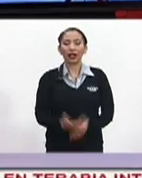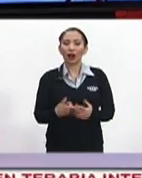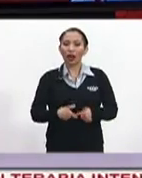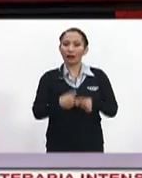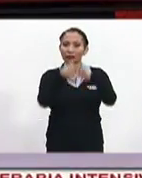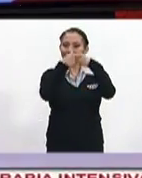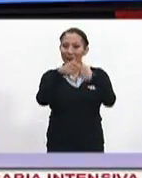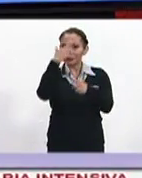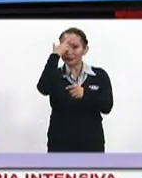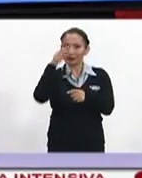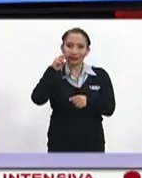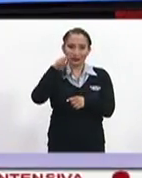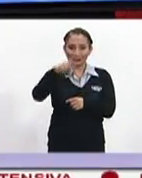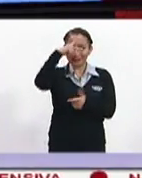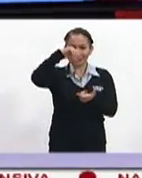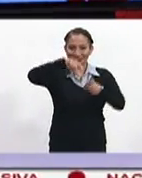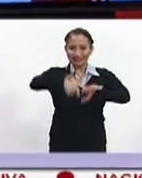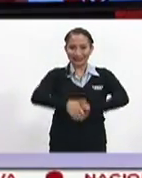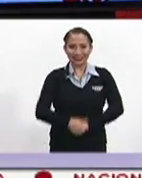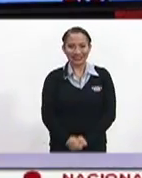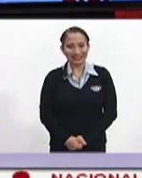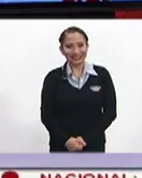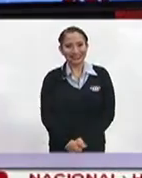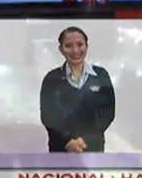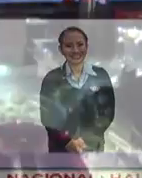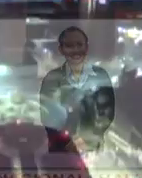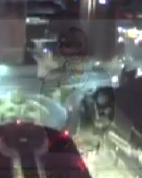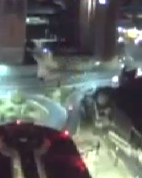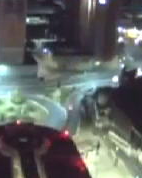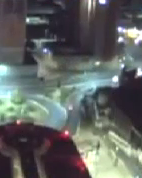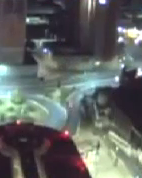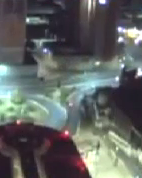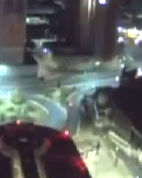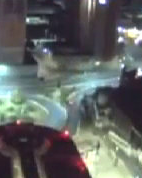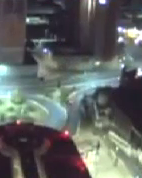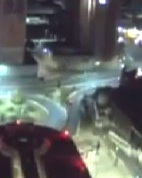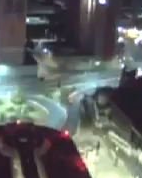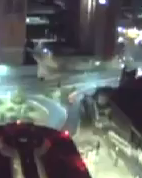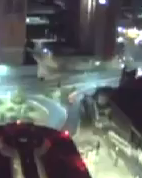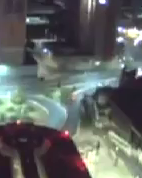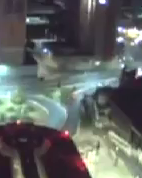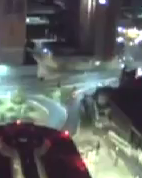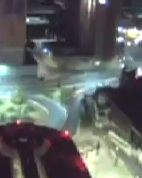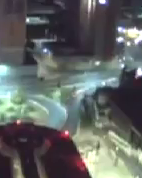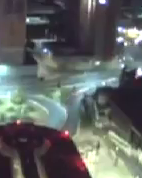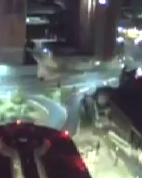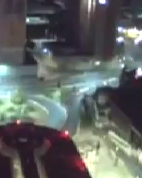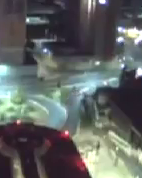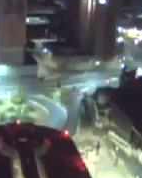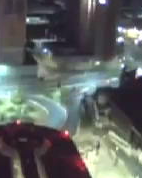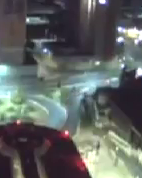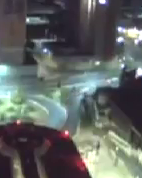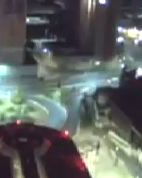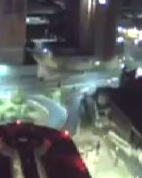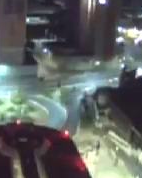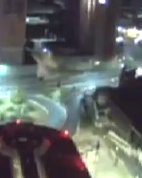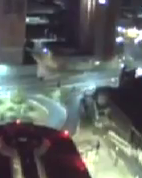Vamos a hacer una pausa. Le recuerdo que usted ve México al Día.